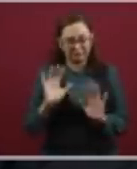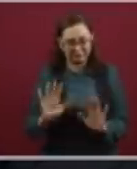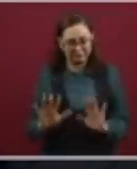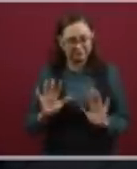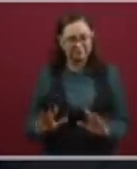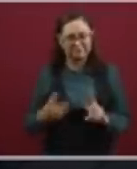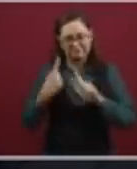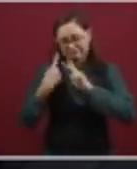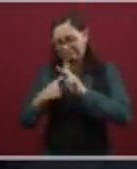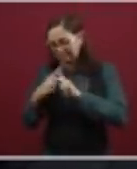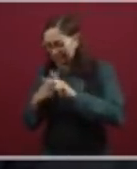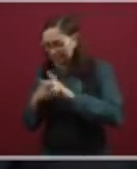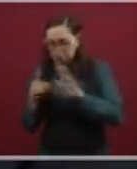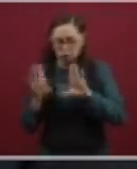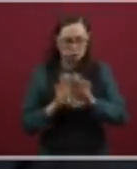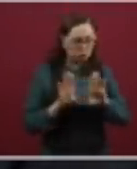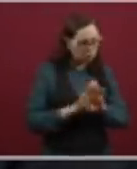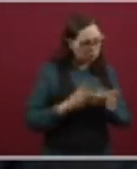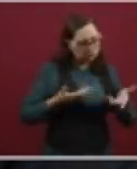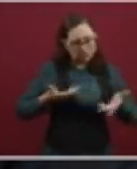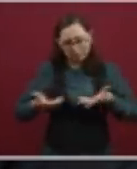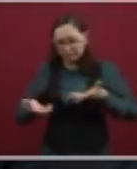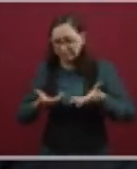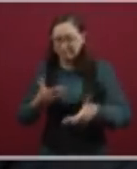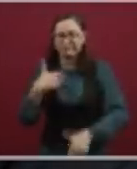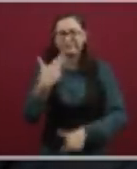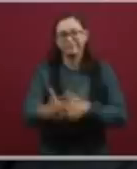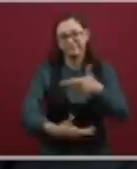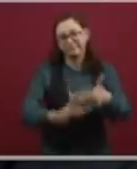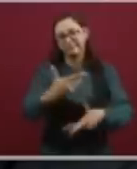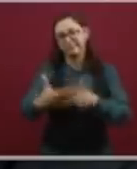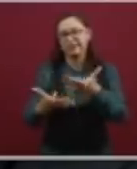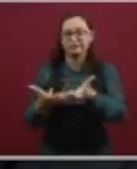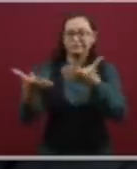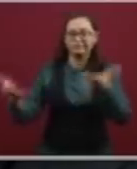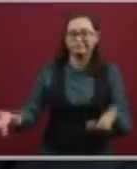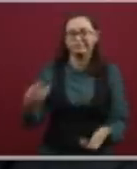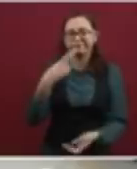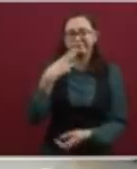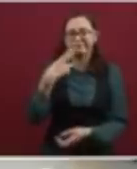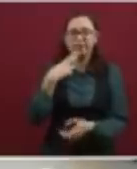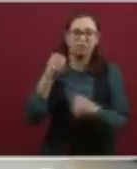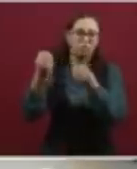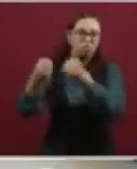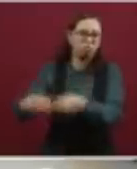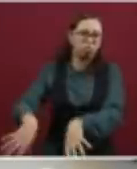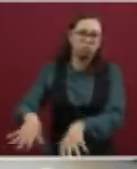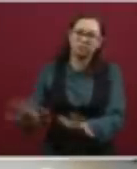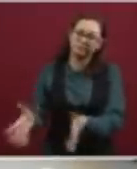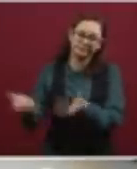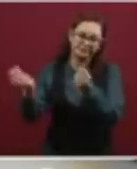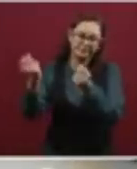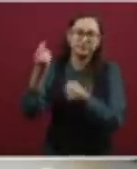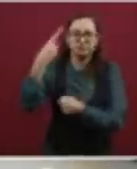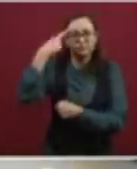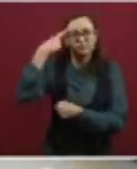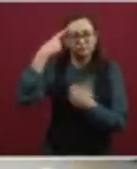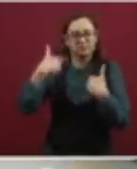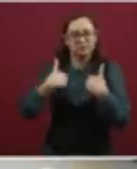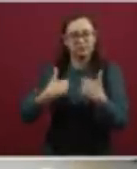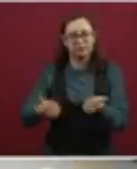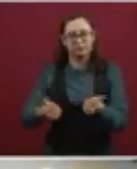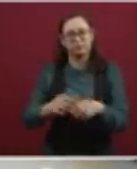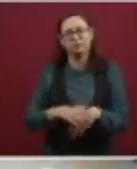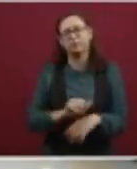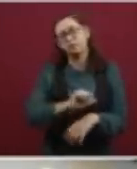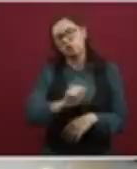lo hacemos y darle uso al terreno. Estamos conscientes de eso. Y otra